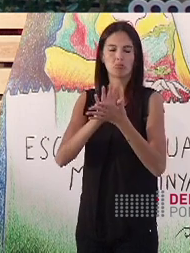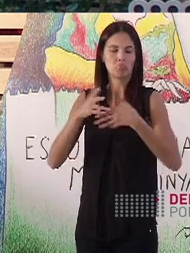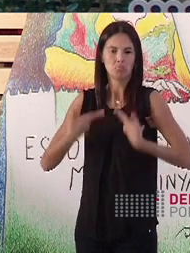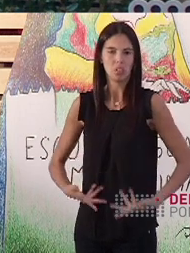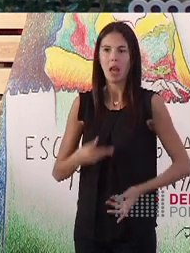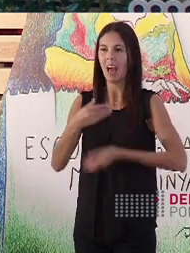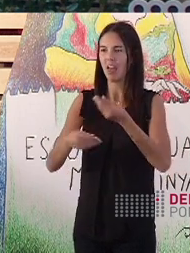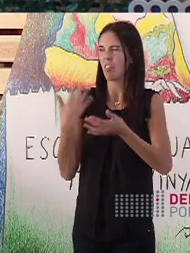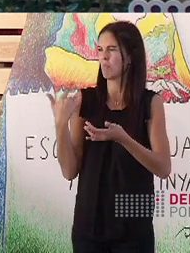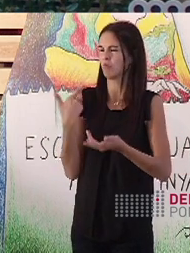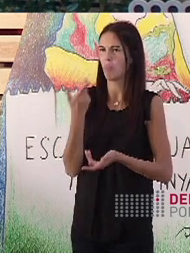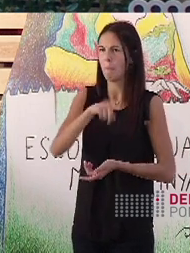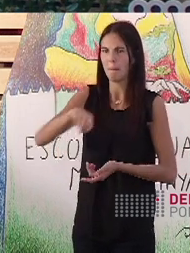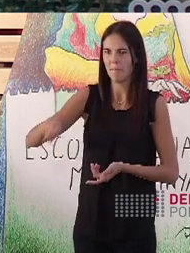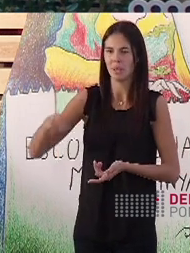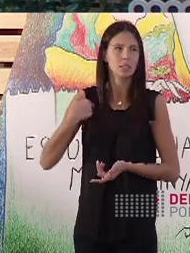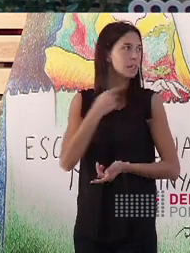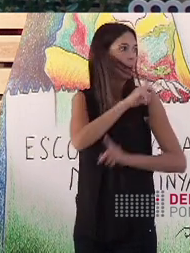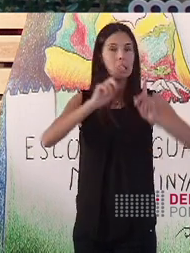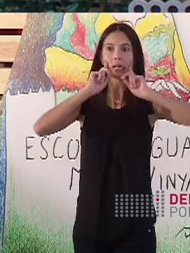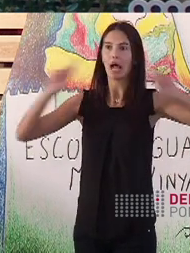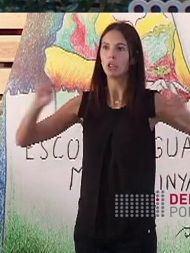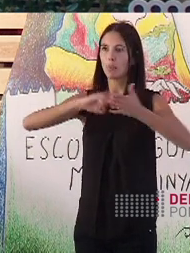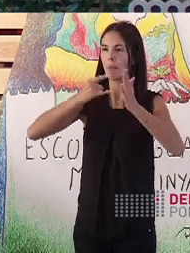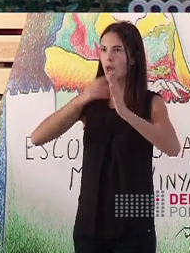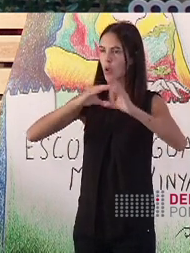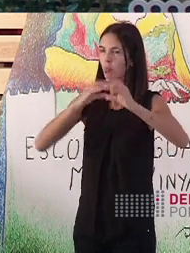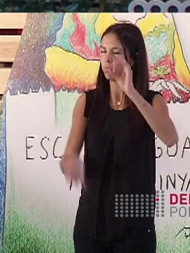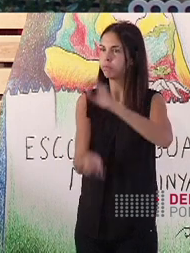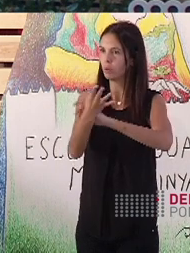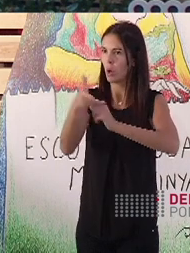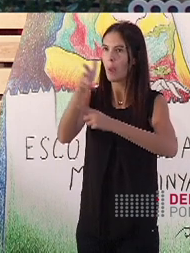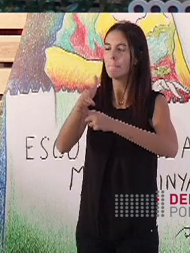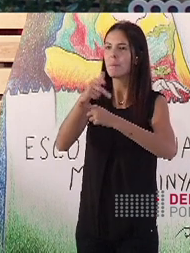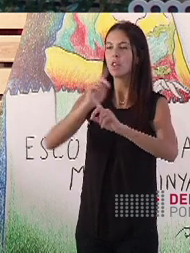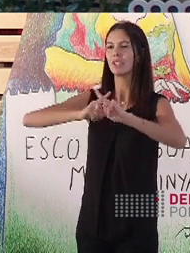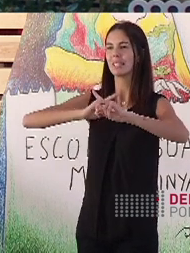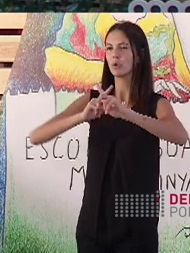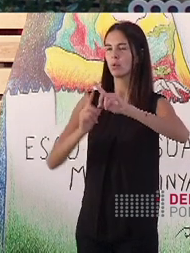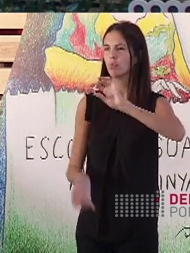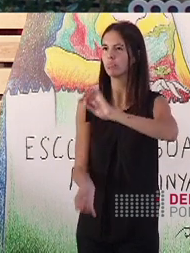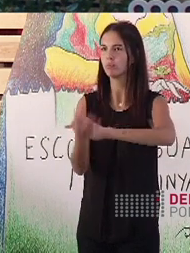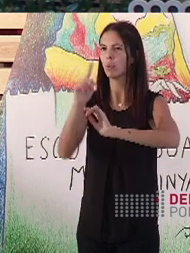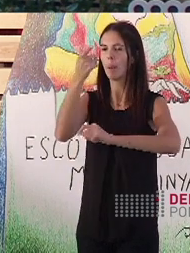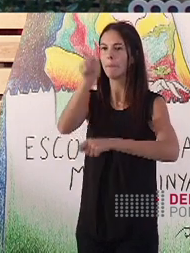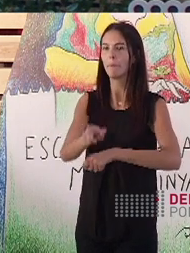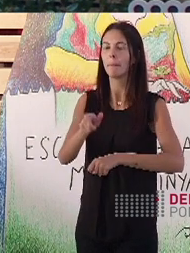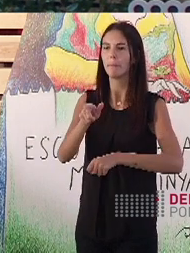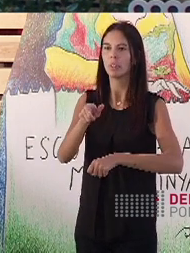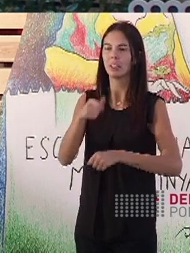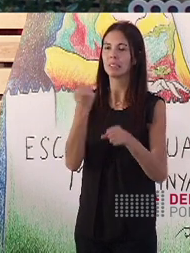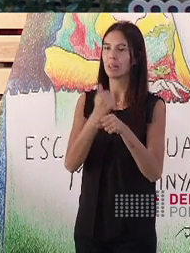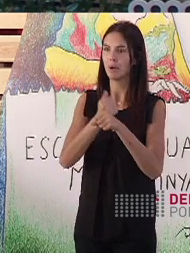no tantos meses este caso salta a los medios, ¿no? Se difunde un vídeo sexual de una trabajadora de